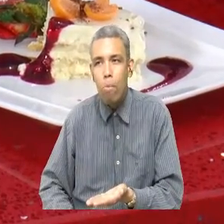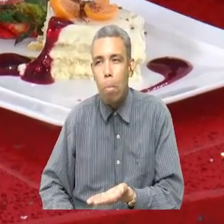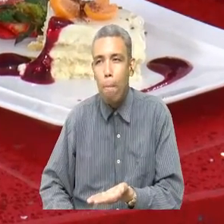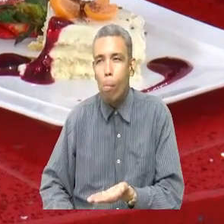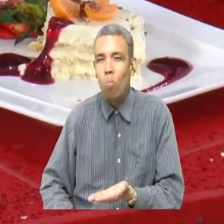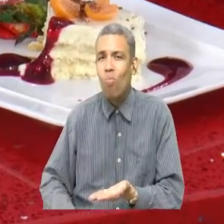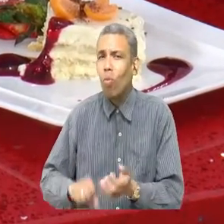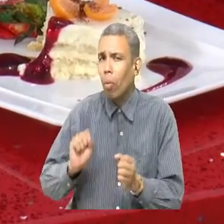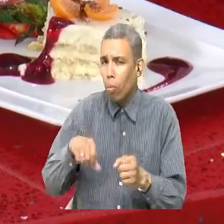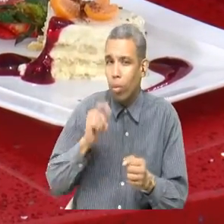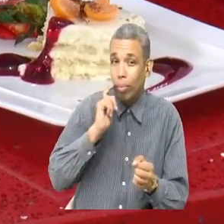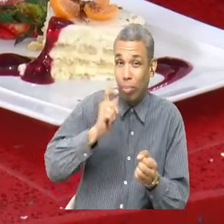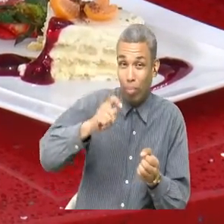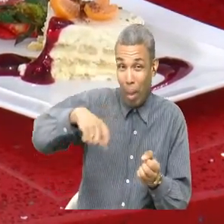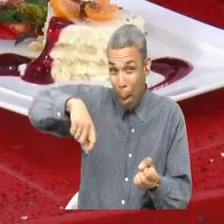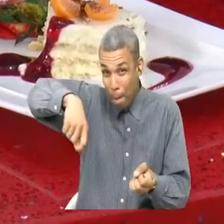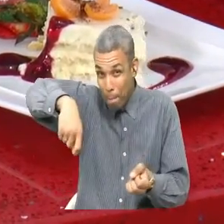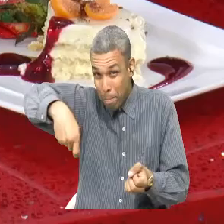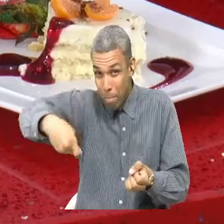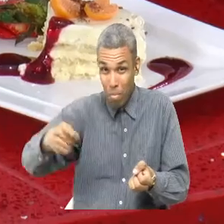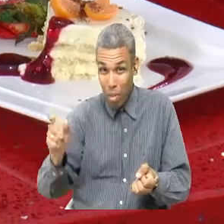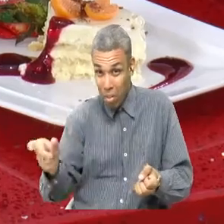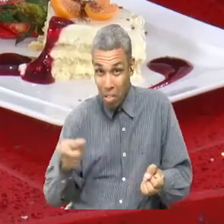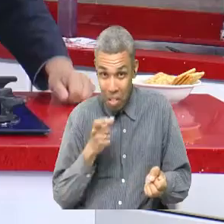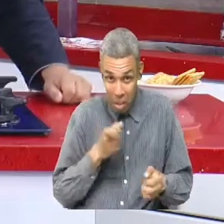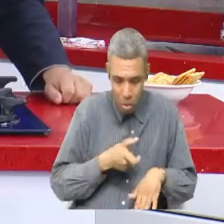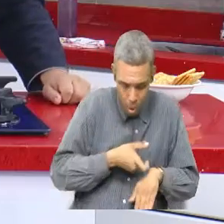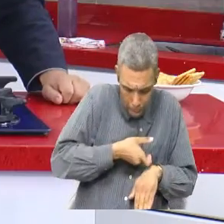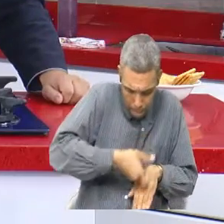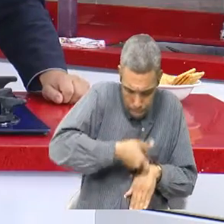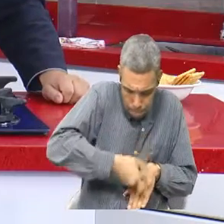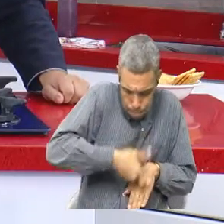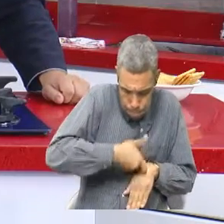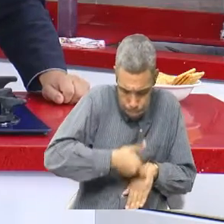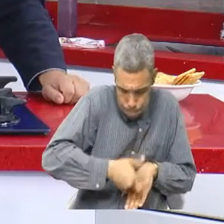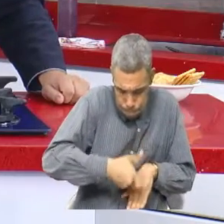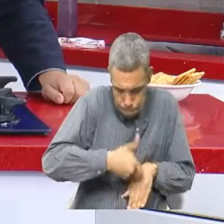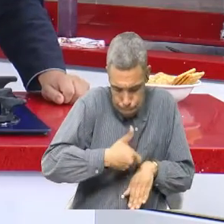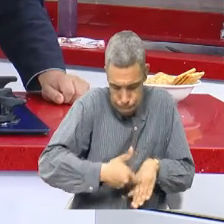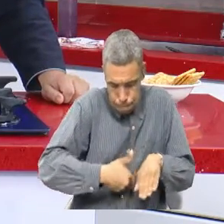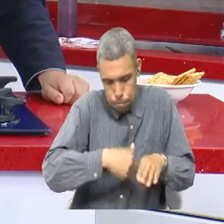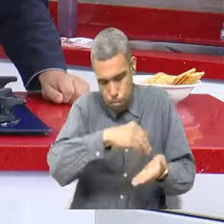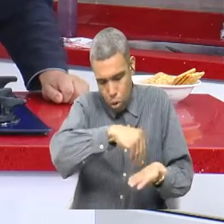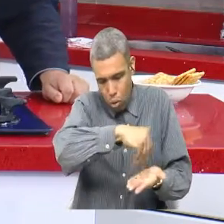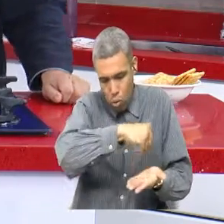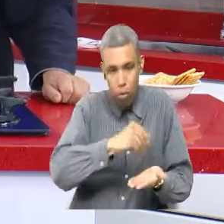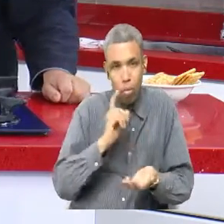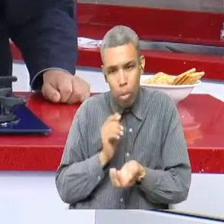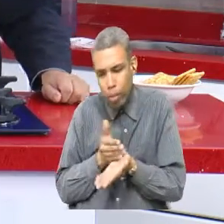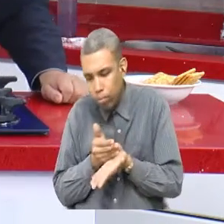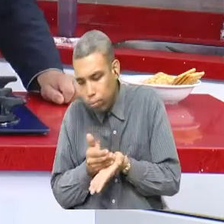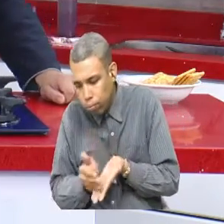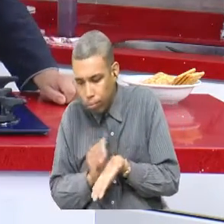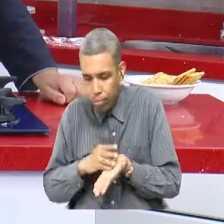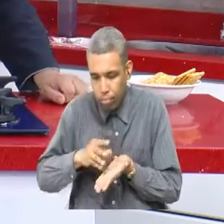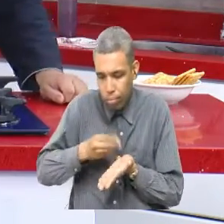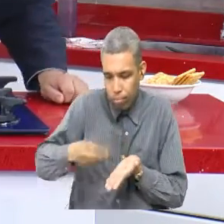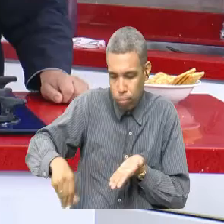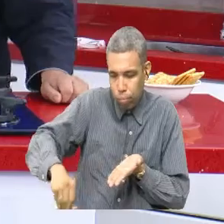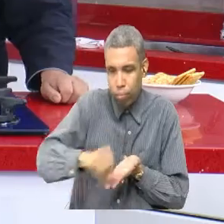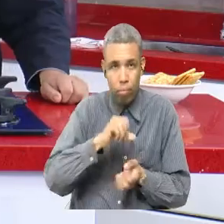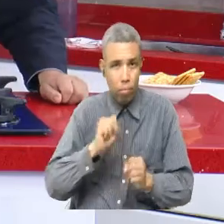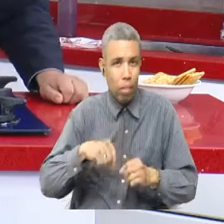limón, con los ingredientes que usamos acá o con lo que tengan en la casa. Sí, señor, y nos vamos entonces a invitar, los queridos televidentes, para